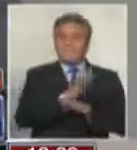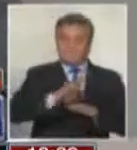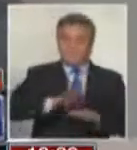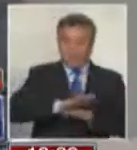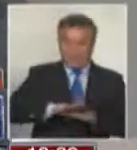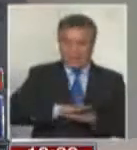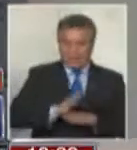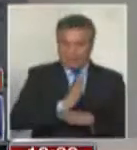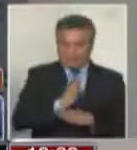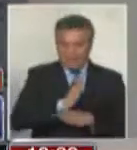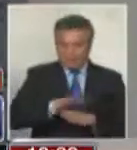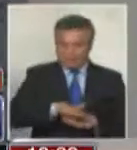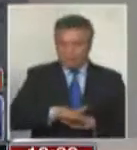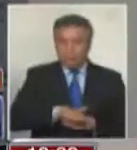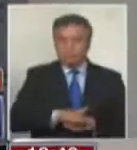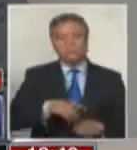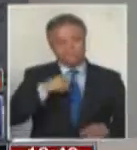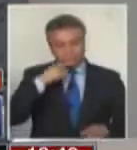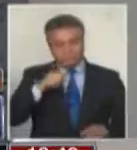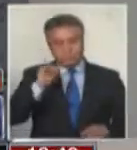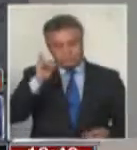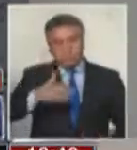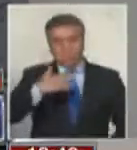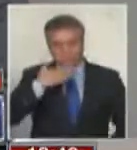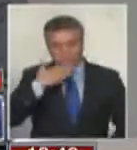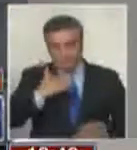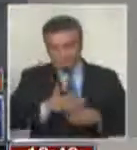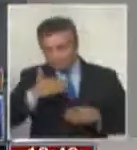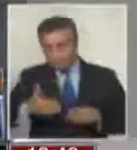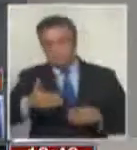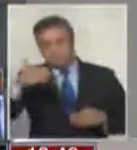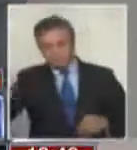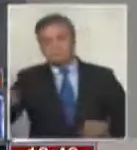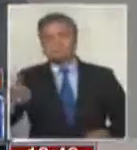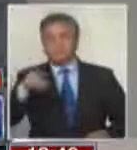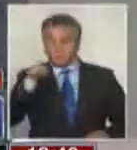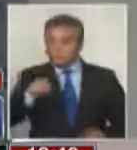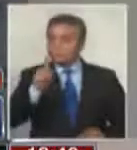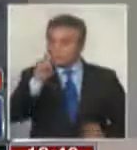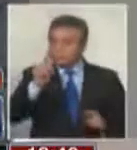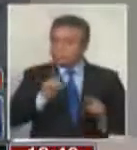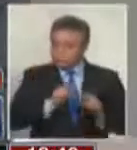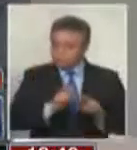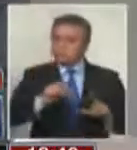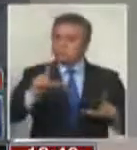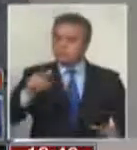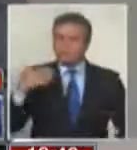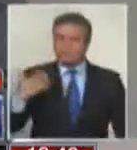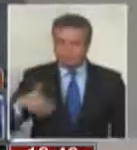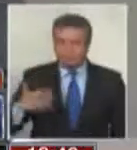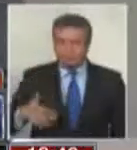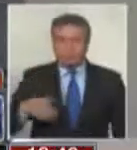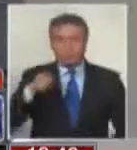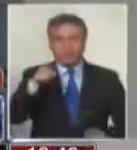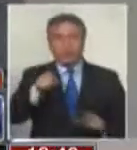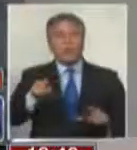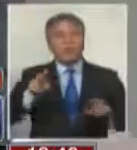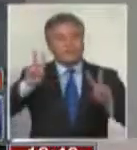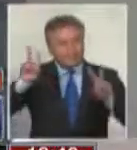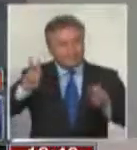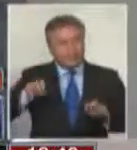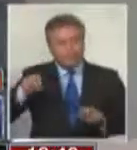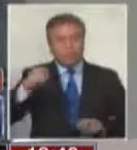escolar porque allí al parecer hay unos incrementos significativos pero en el caso de educación superior